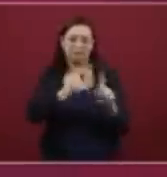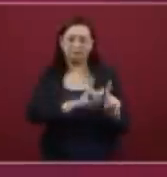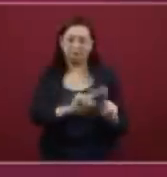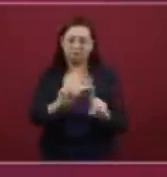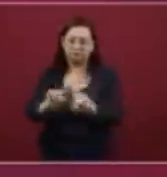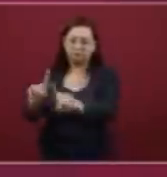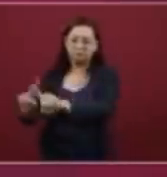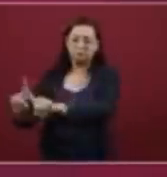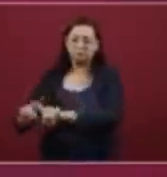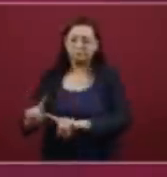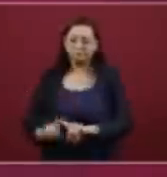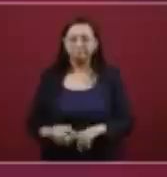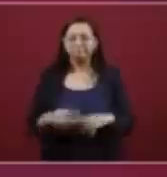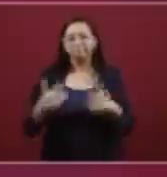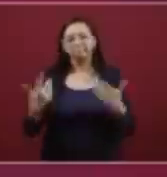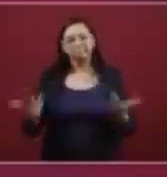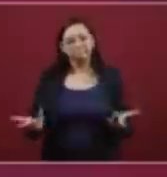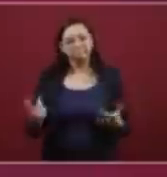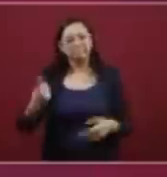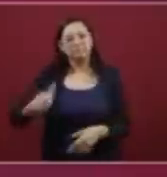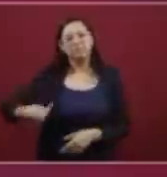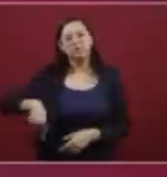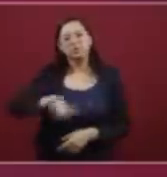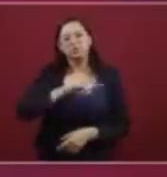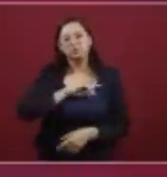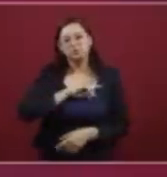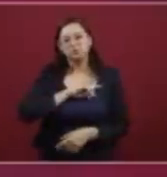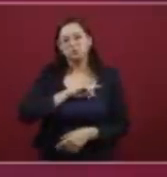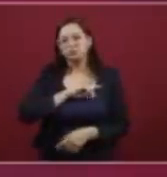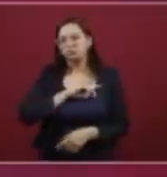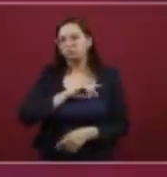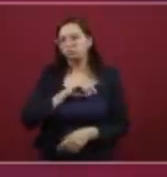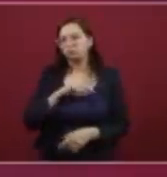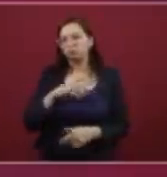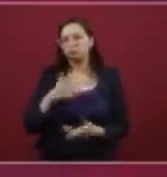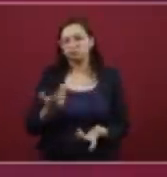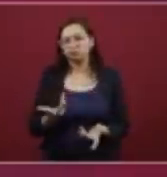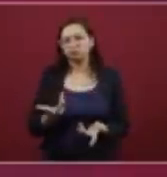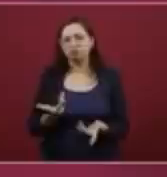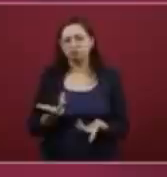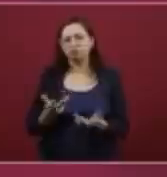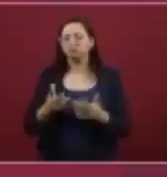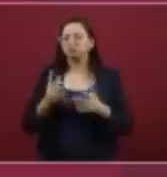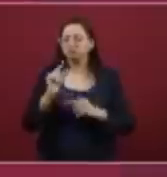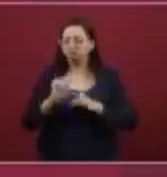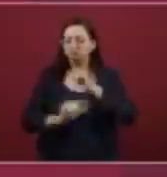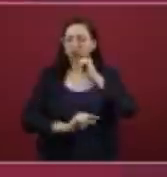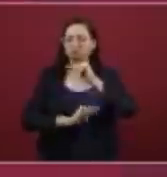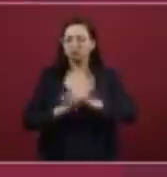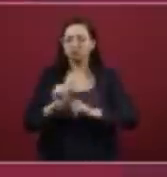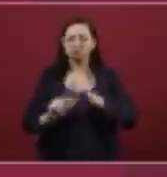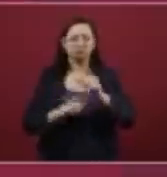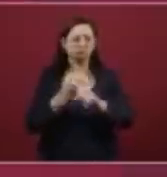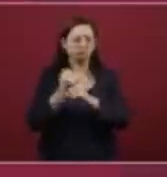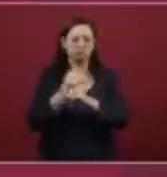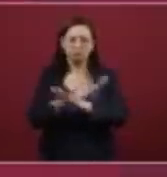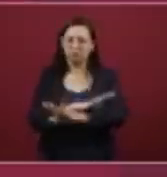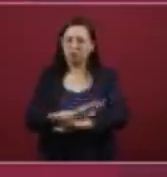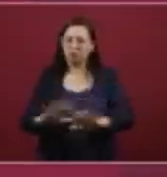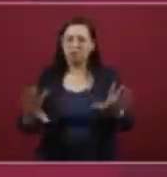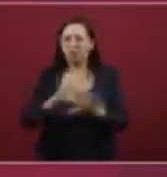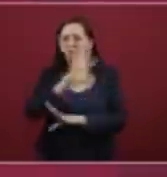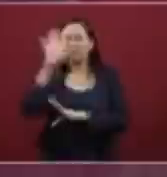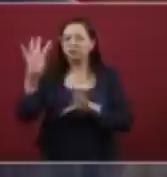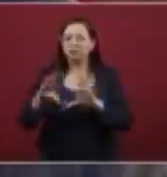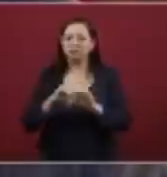Entonces, nosotros vamos a ir dando a conocer todo